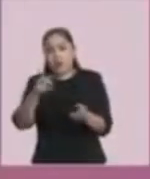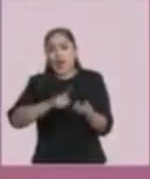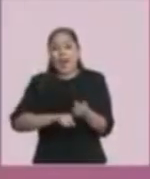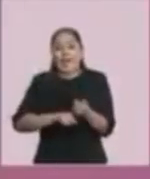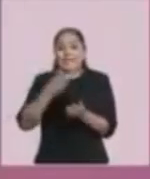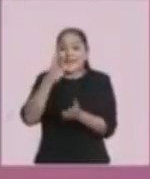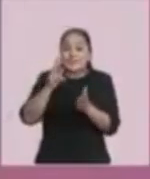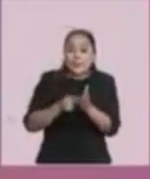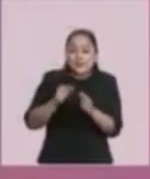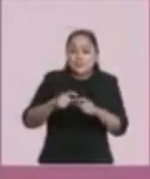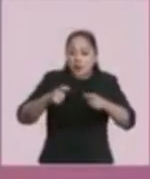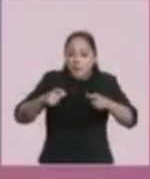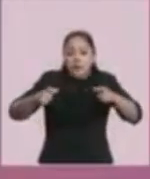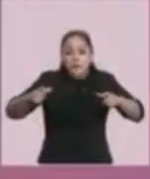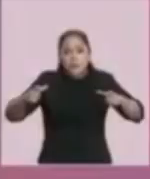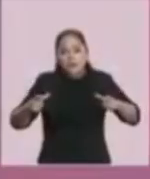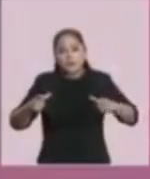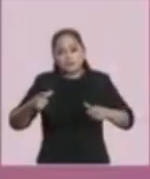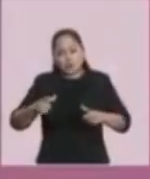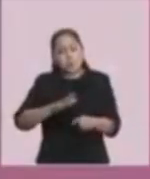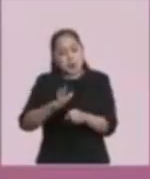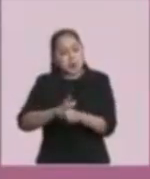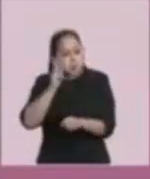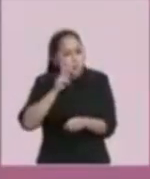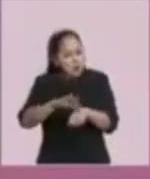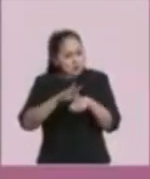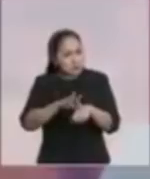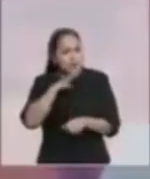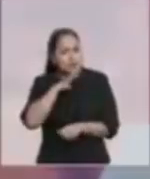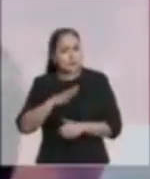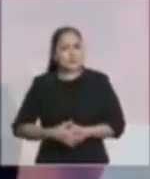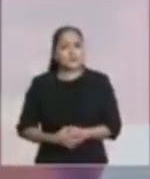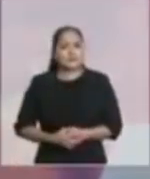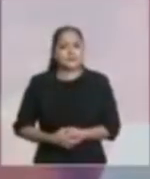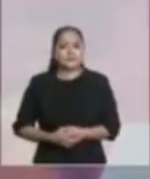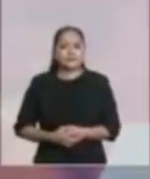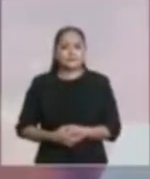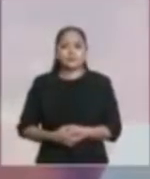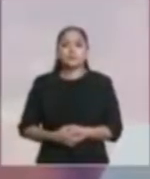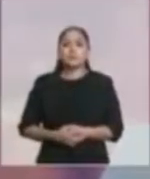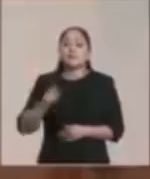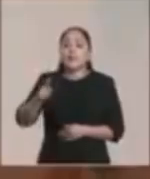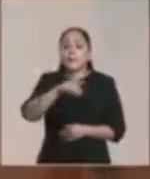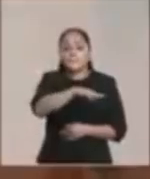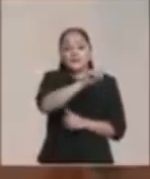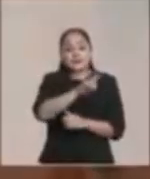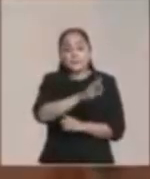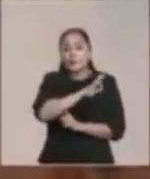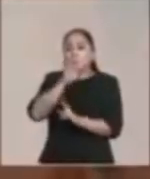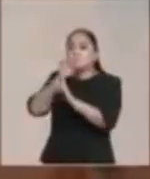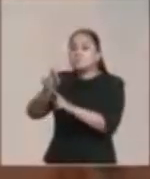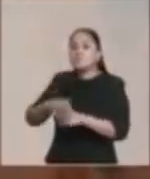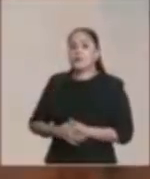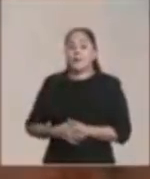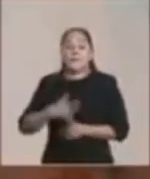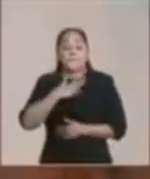Y a las pruebas me remito. Gracias. Margarita Zavala, primera réplica. Bueno, sí, una